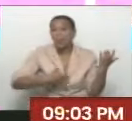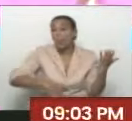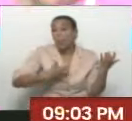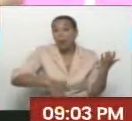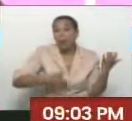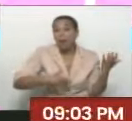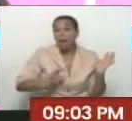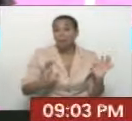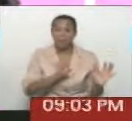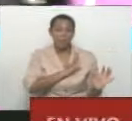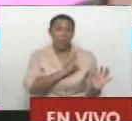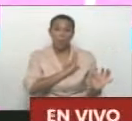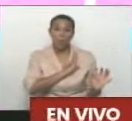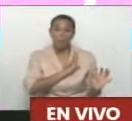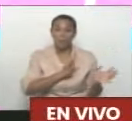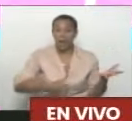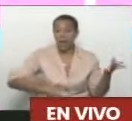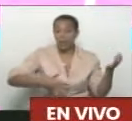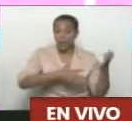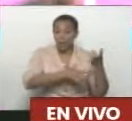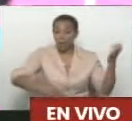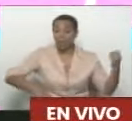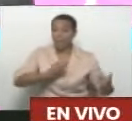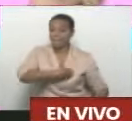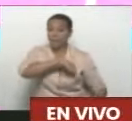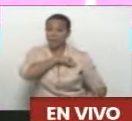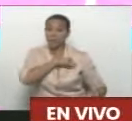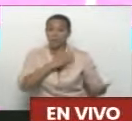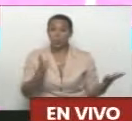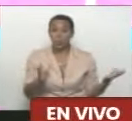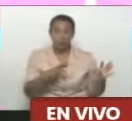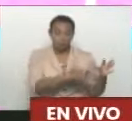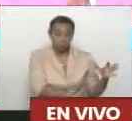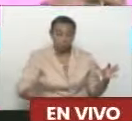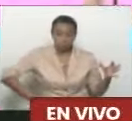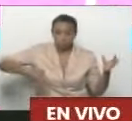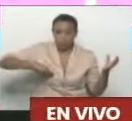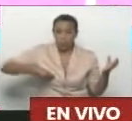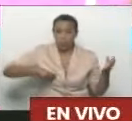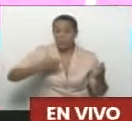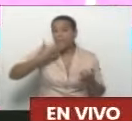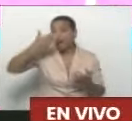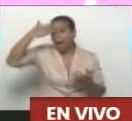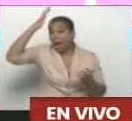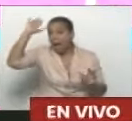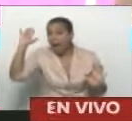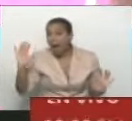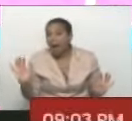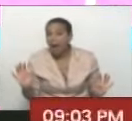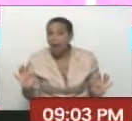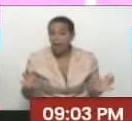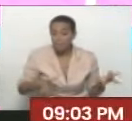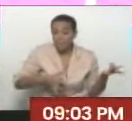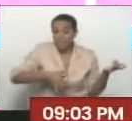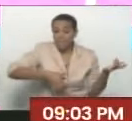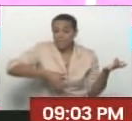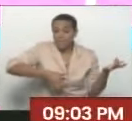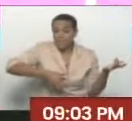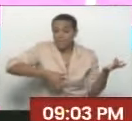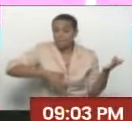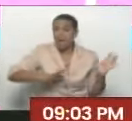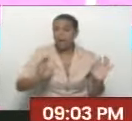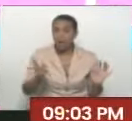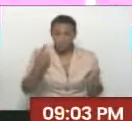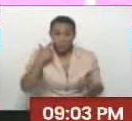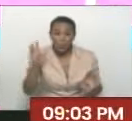una expresión también de la guitarra española y del laúd árabe, ¿no? Que lo digan los bandolinistas que están aquí.